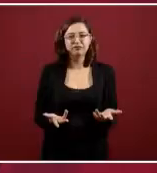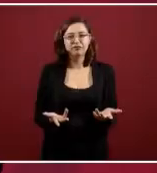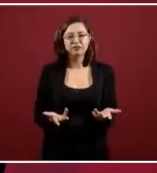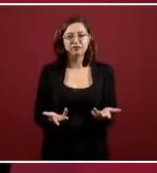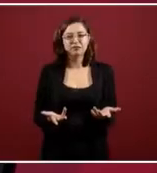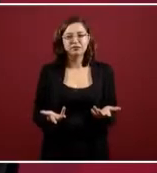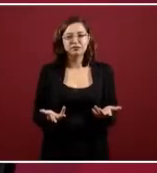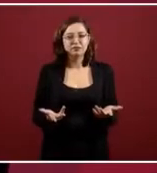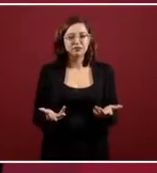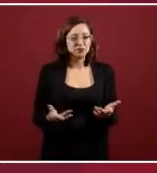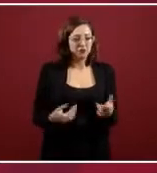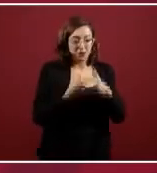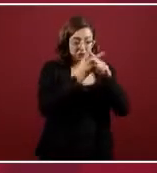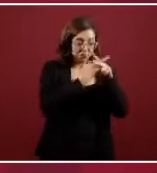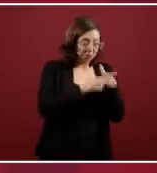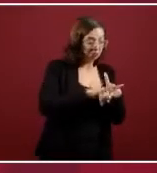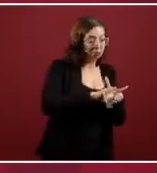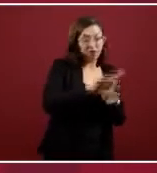finaliza